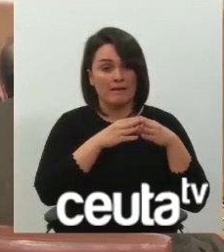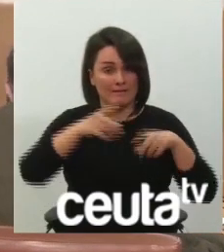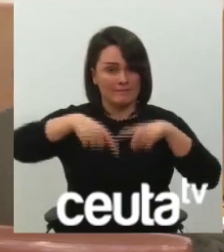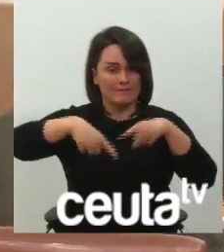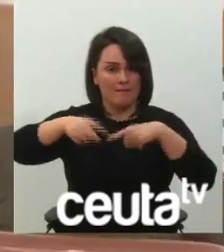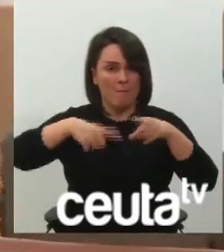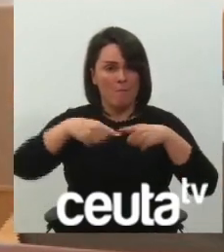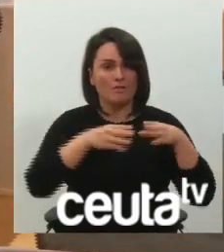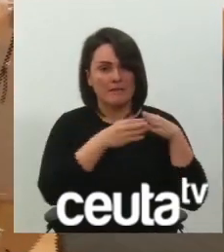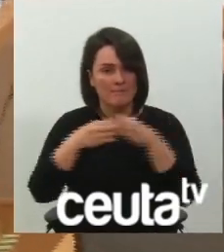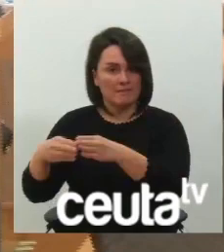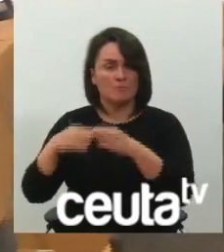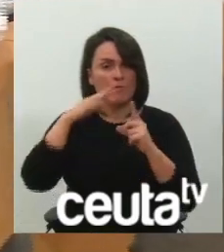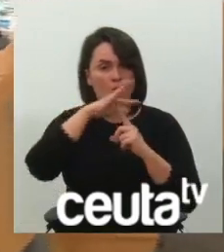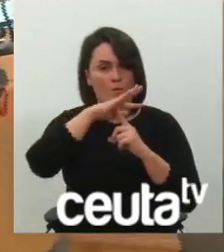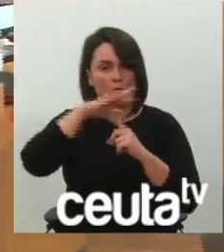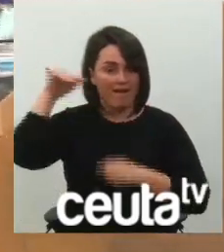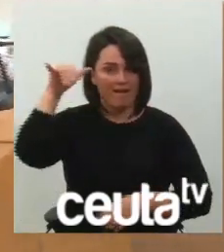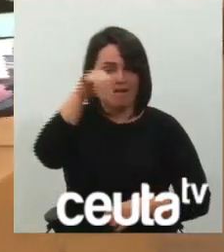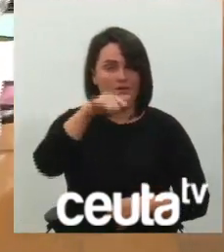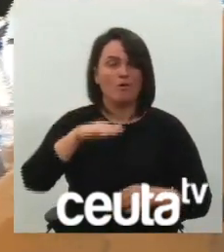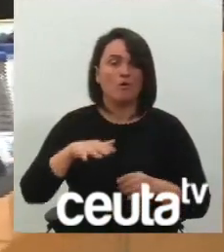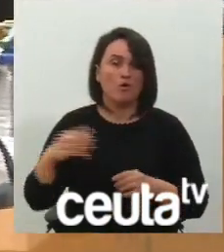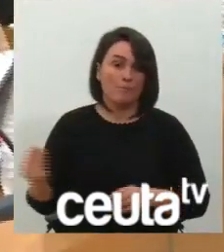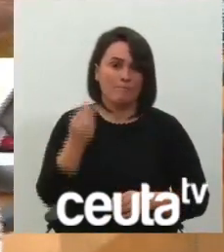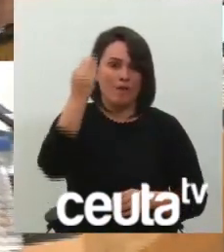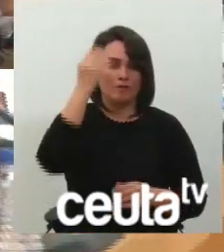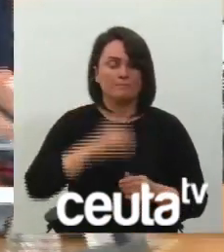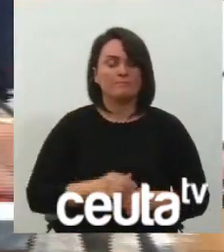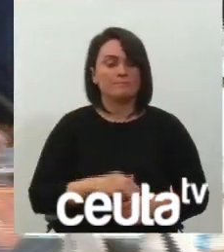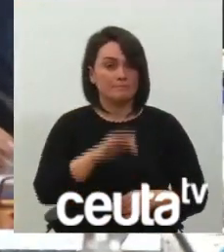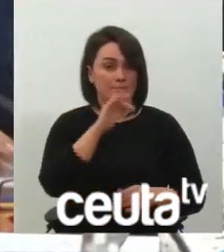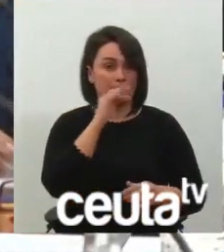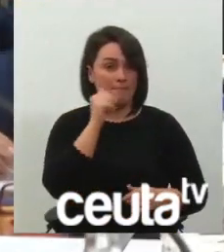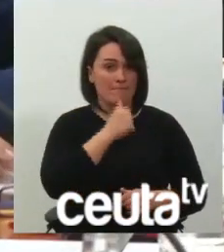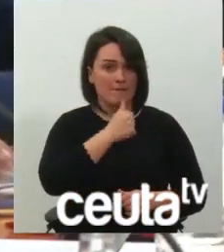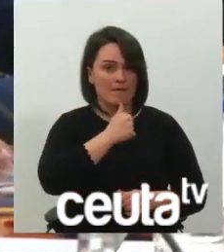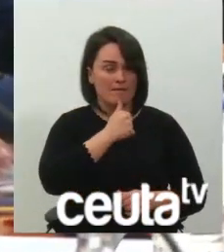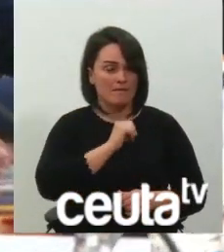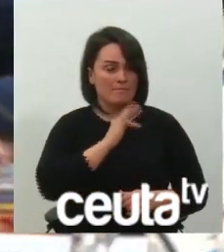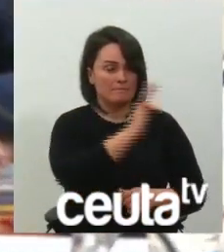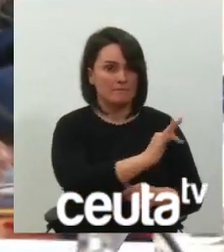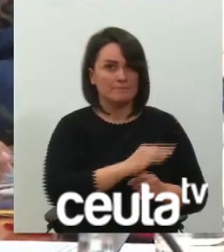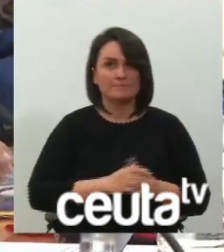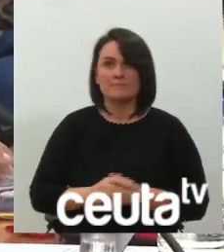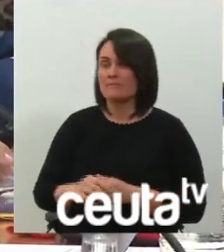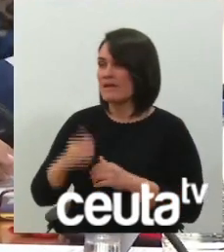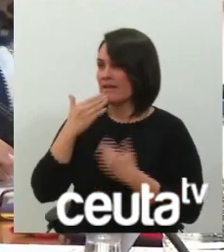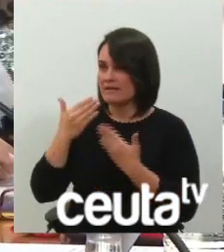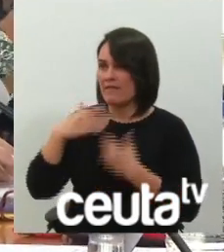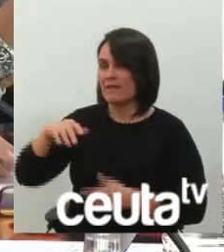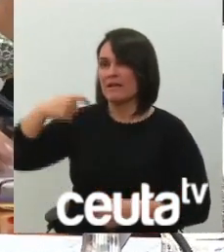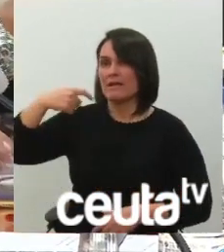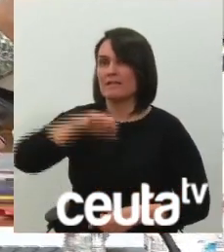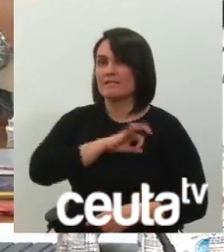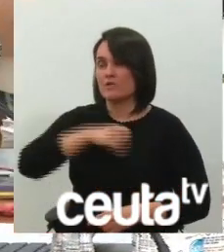el señor verdejo tiene la palabra gracias presidente respecto a las comunicaciones con la península es